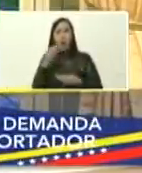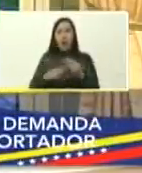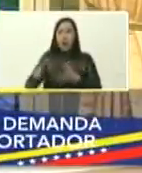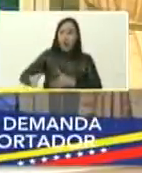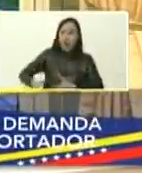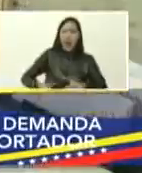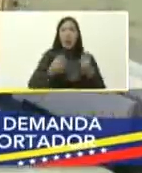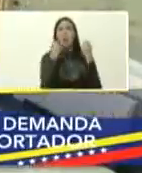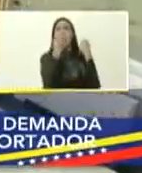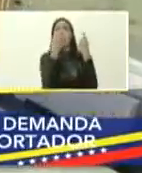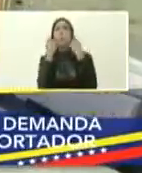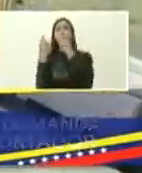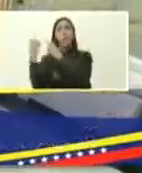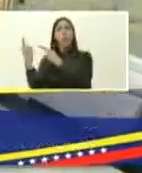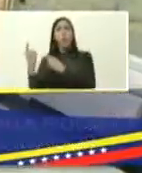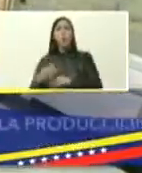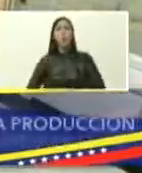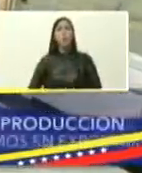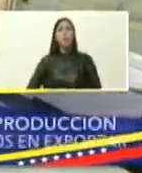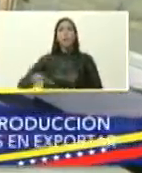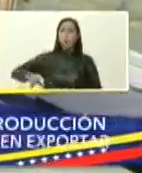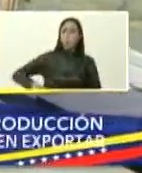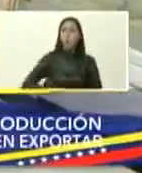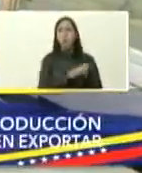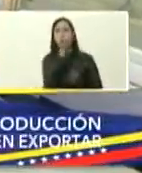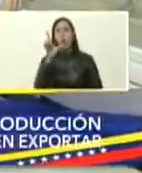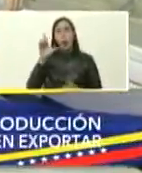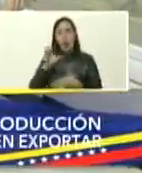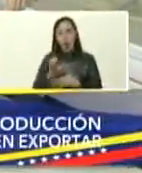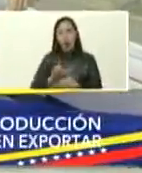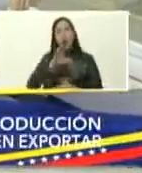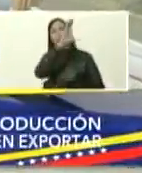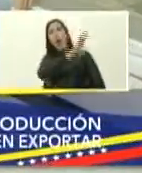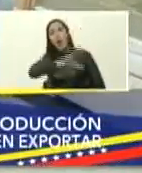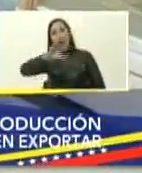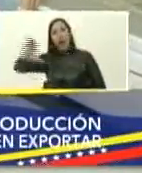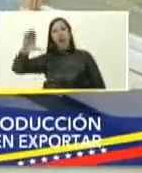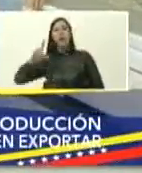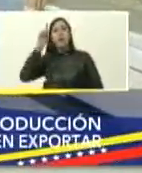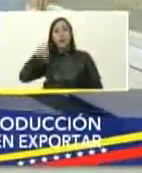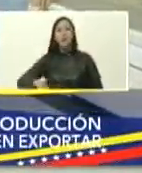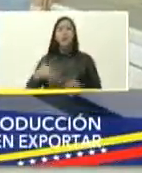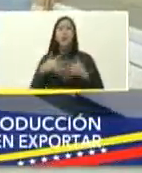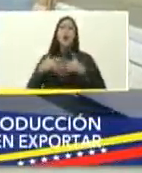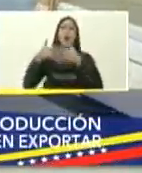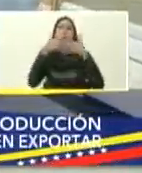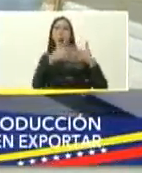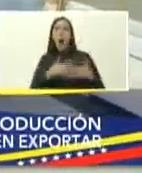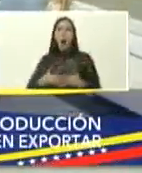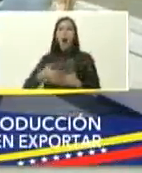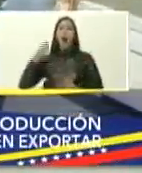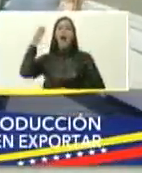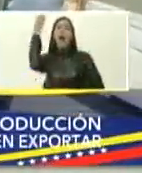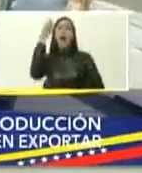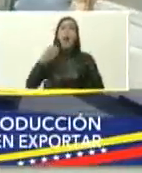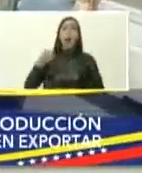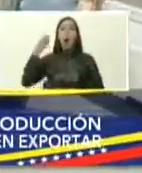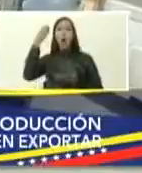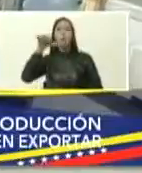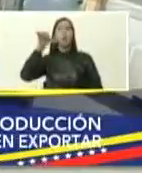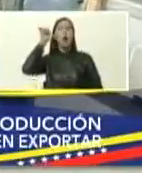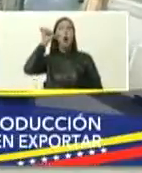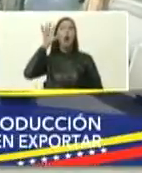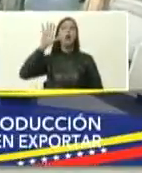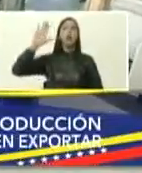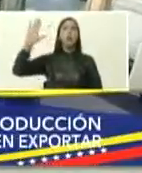de exportación hacia América Latina, el Caribe, hacia Estados Unidos, Europa, hacia el